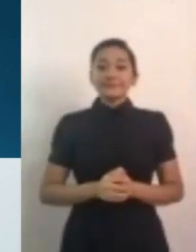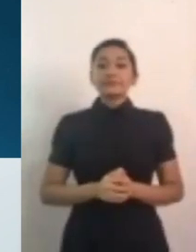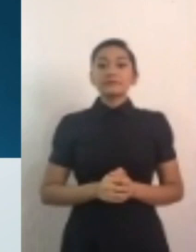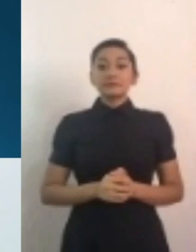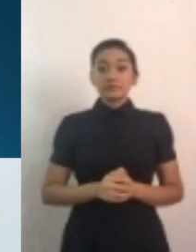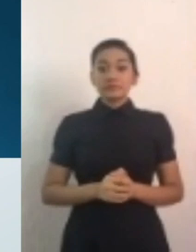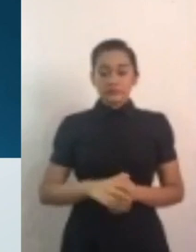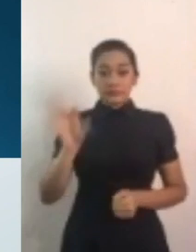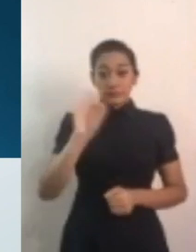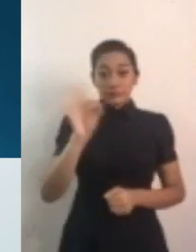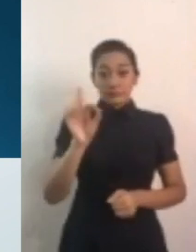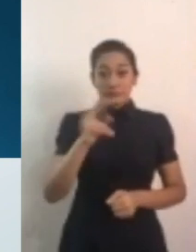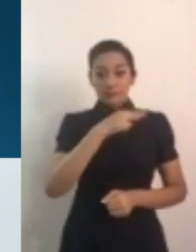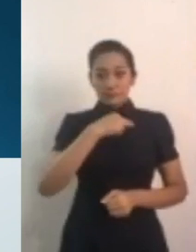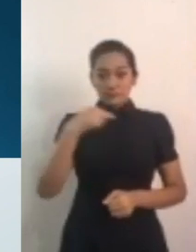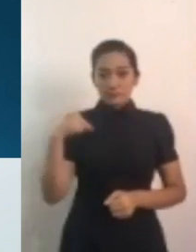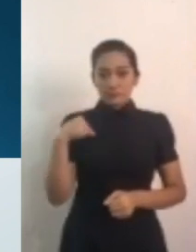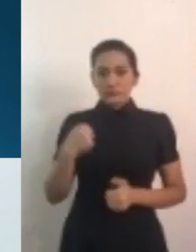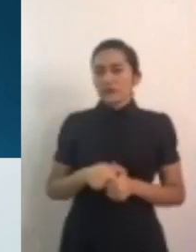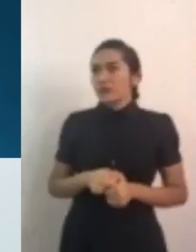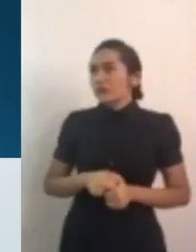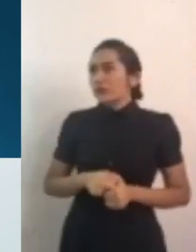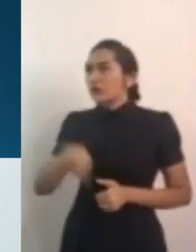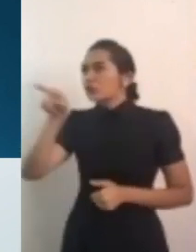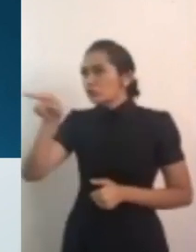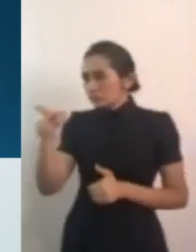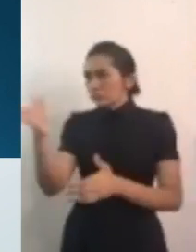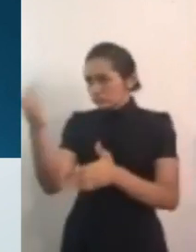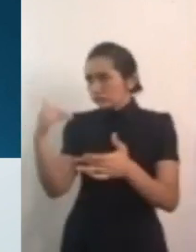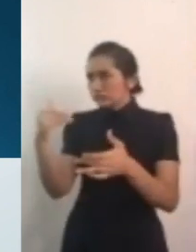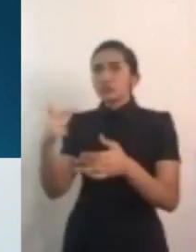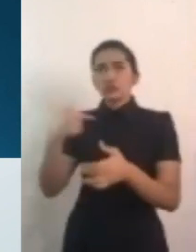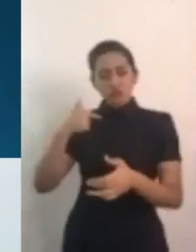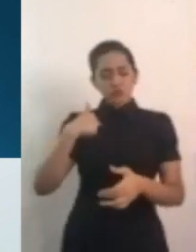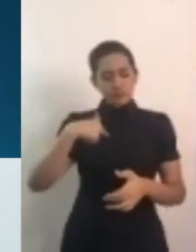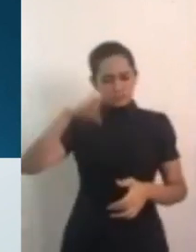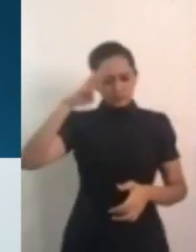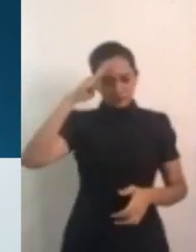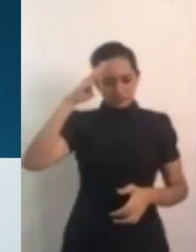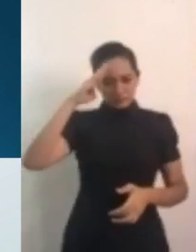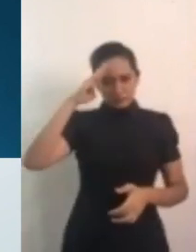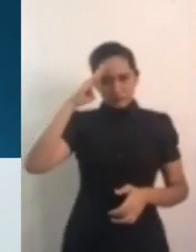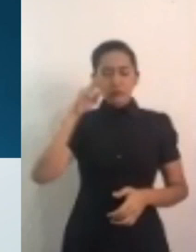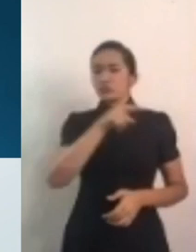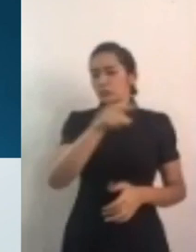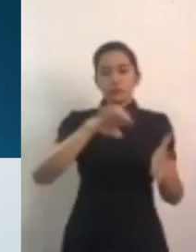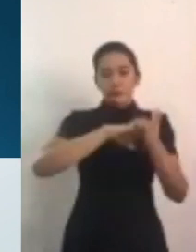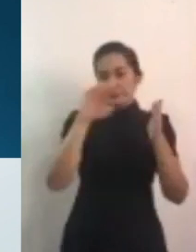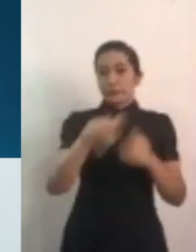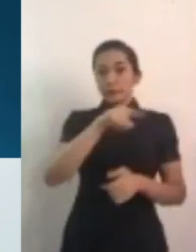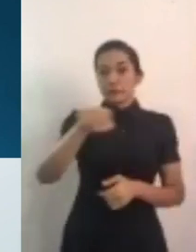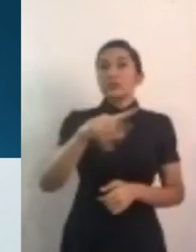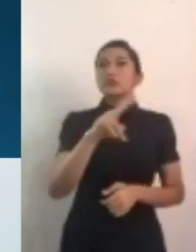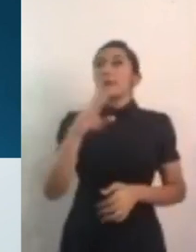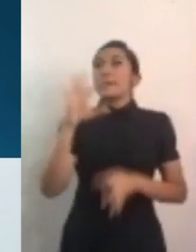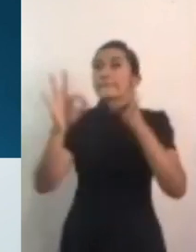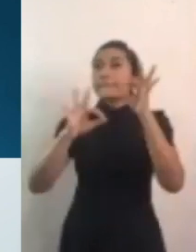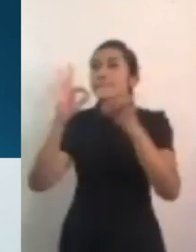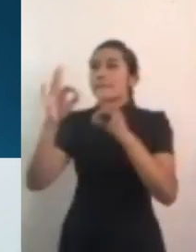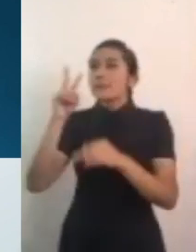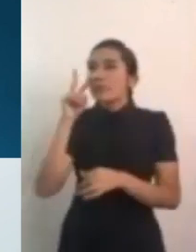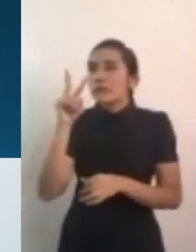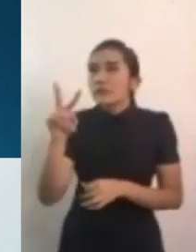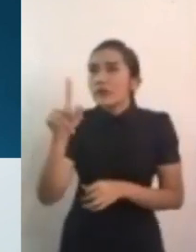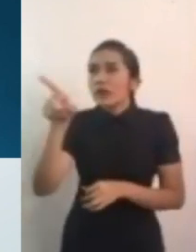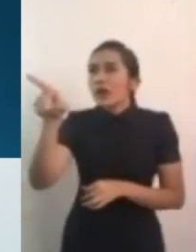confirmar constantemente un punto de vista. Por ejemplo, toma uno una noticia reciente, se fija en lo que dice